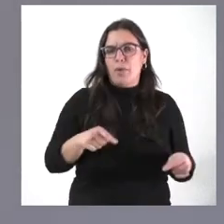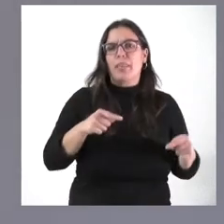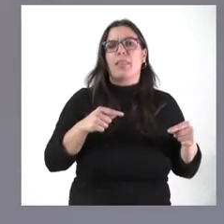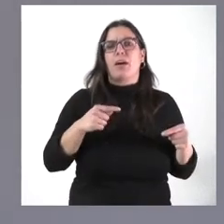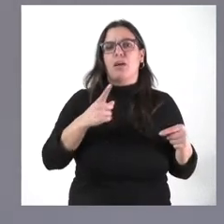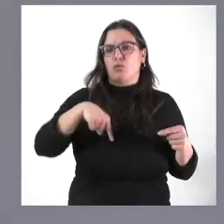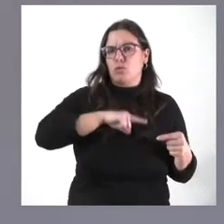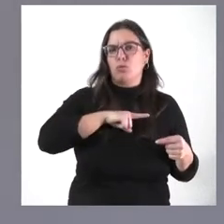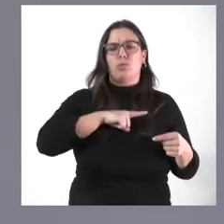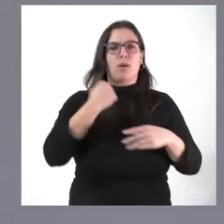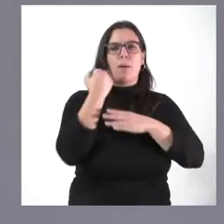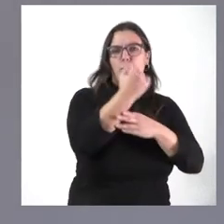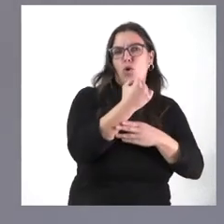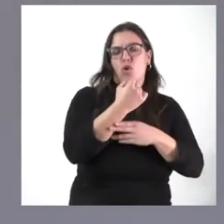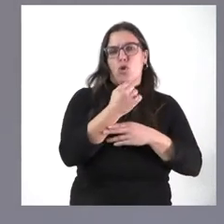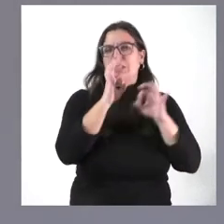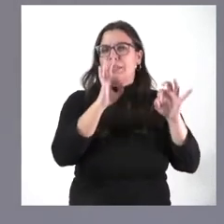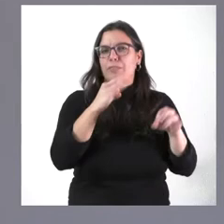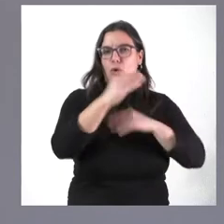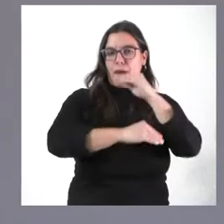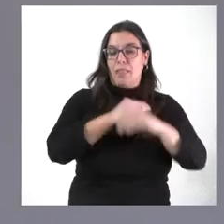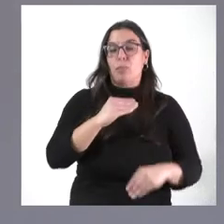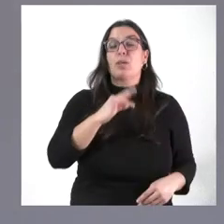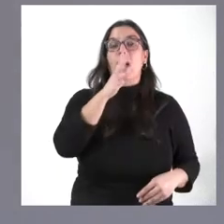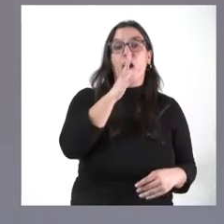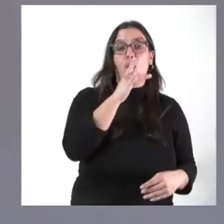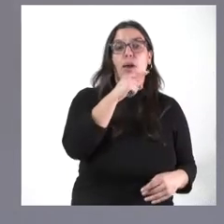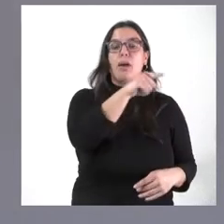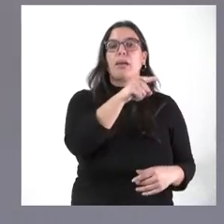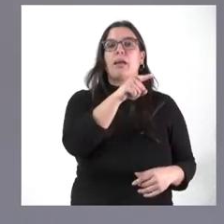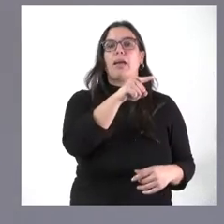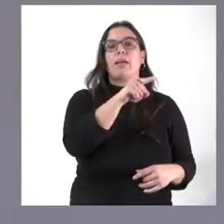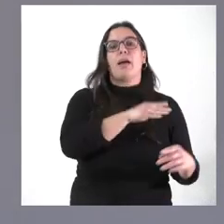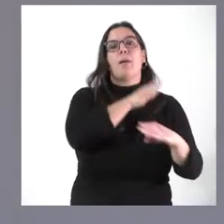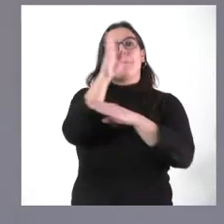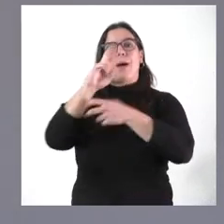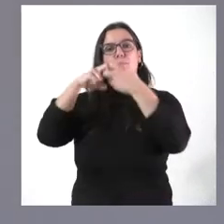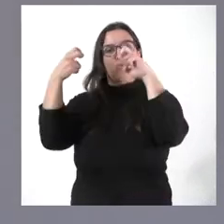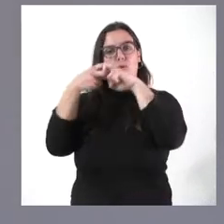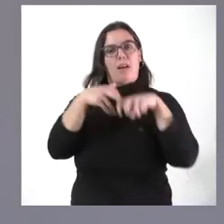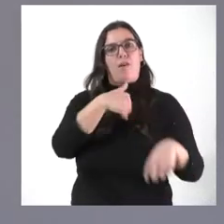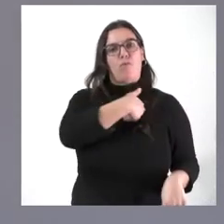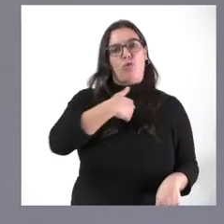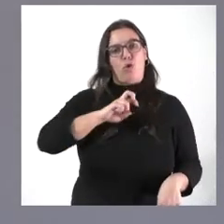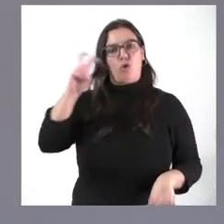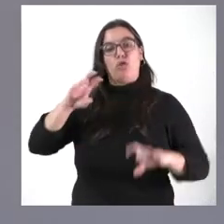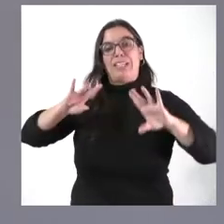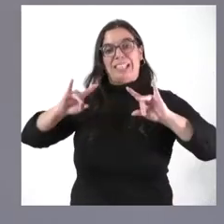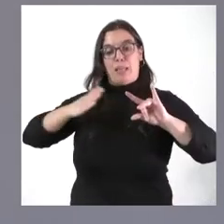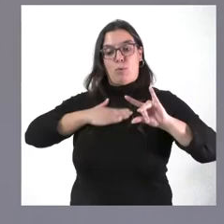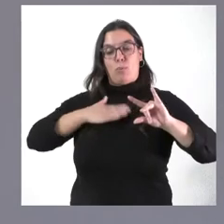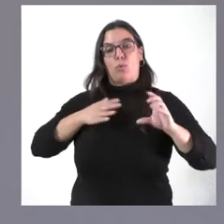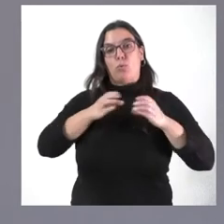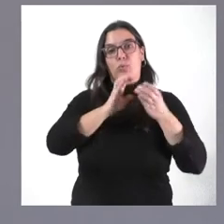un apoyo ciertamente específico a partir de ahora va a desarrollar funciones en Bruselas en la sede que la junta de